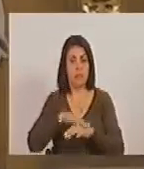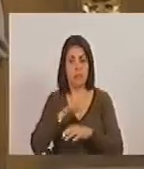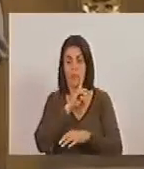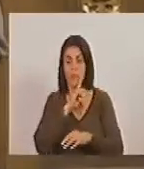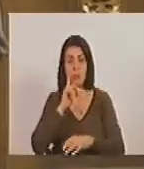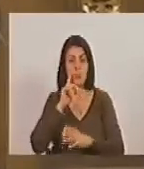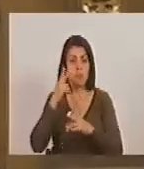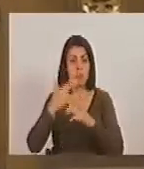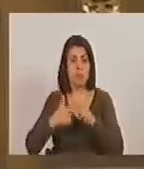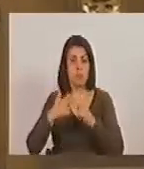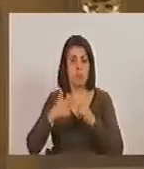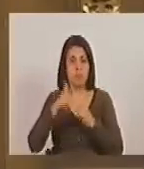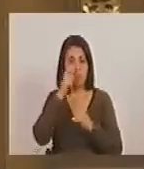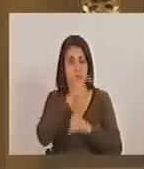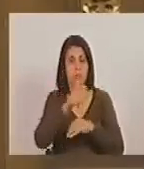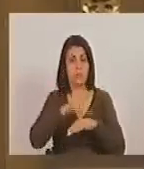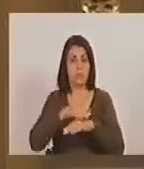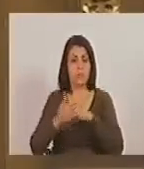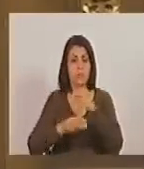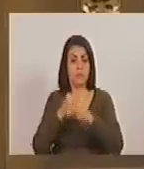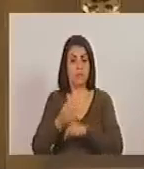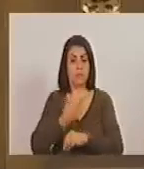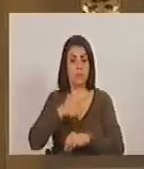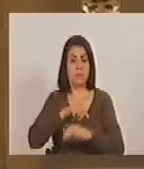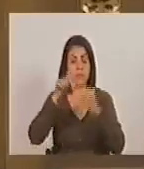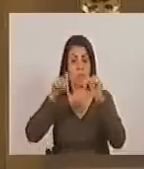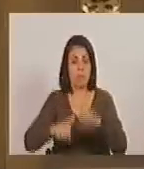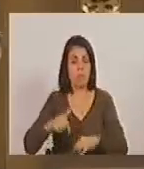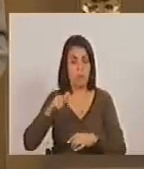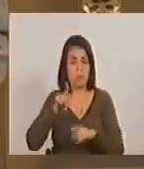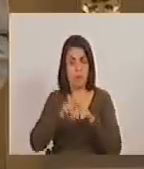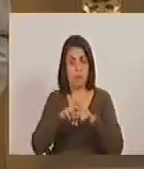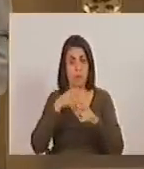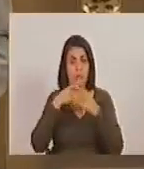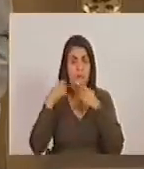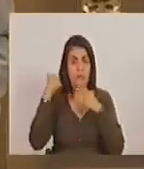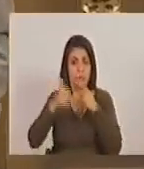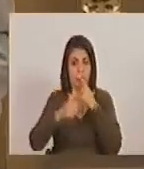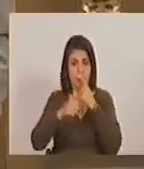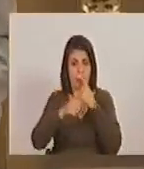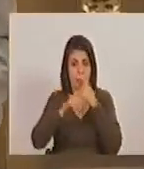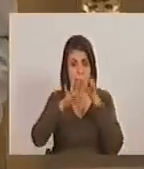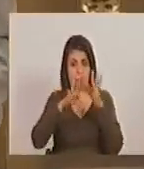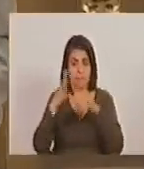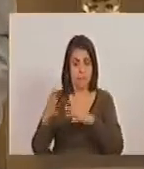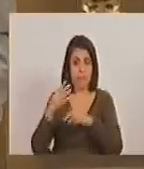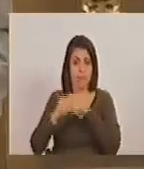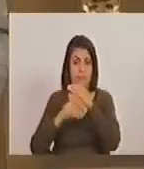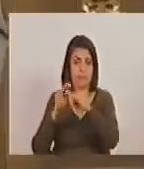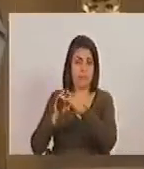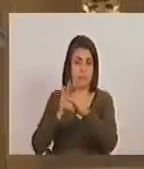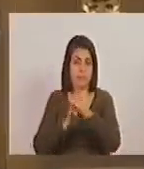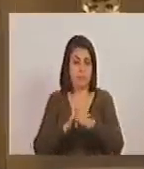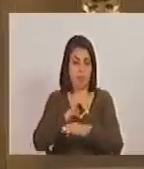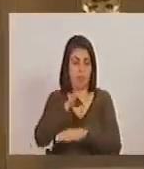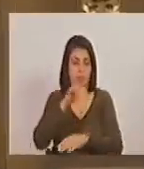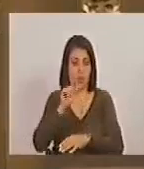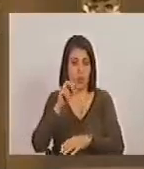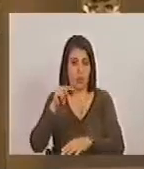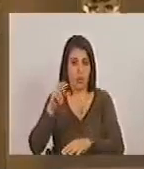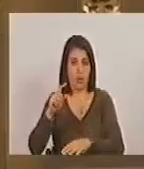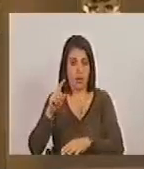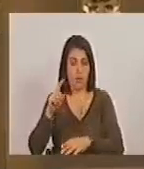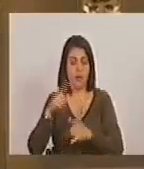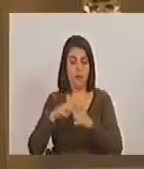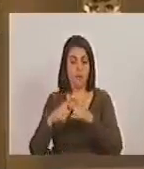nombres y apellidos del pueblo. Aquí estamos hoy, como lo estuvimos en el siglo XIX, a este llamado de Juan, Pan